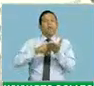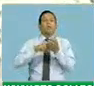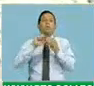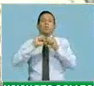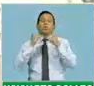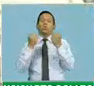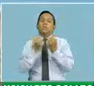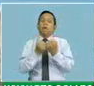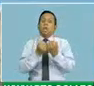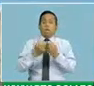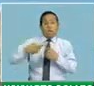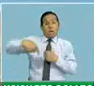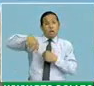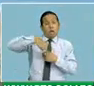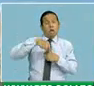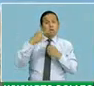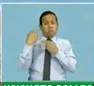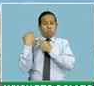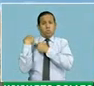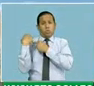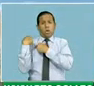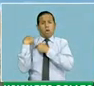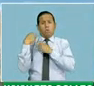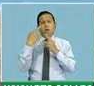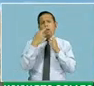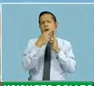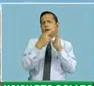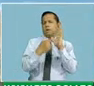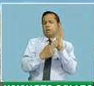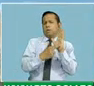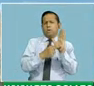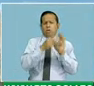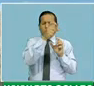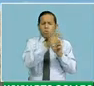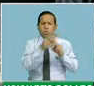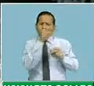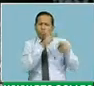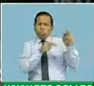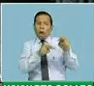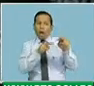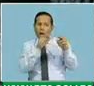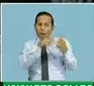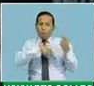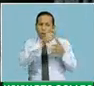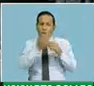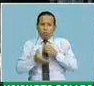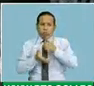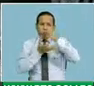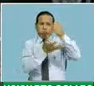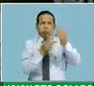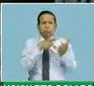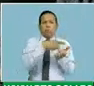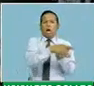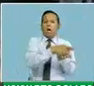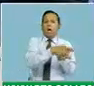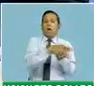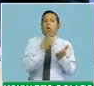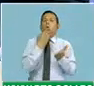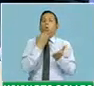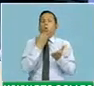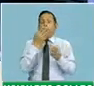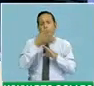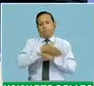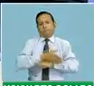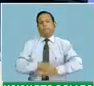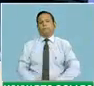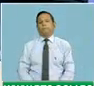el encargado de determinar los requisitos y el procedimiento para su entrega, informó Adriana Peralta. Y en